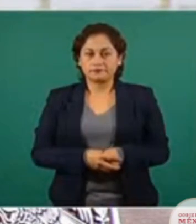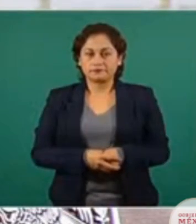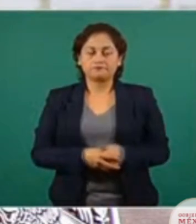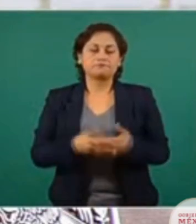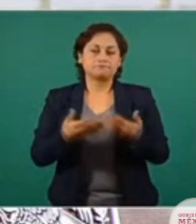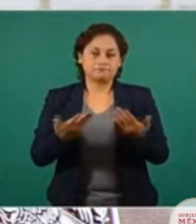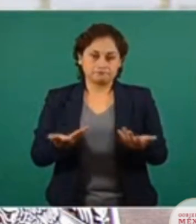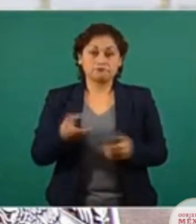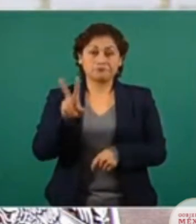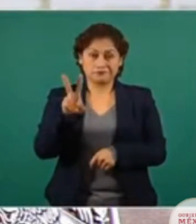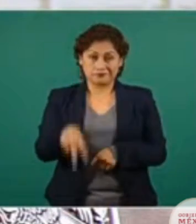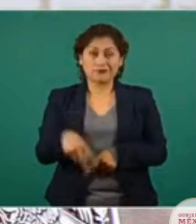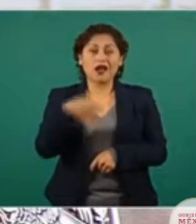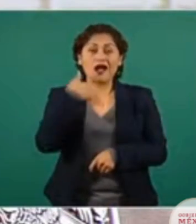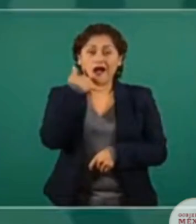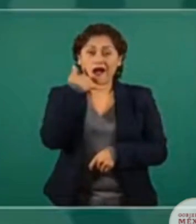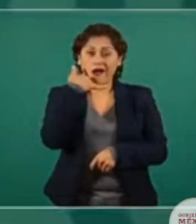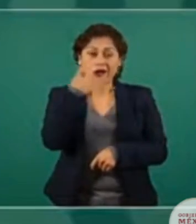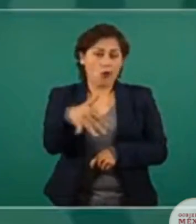cometieron actos de corrupción